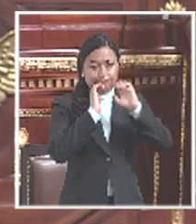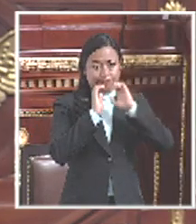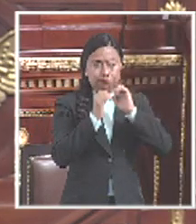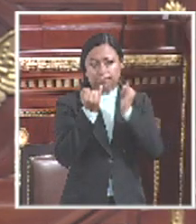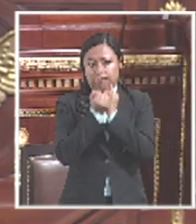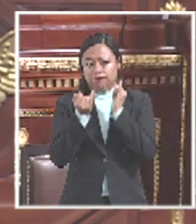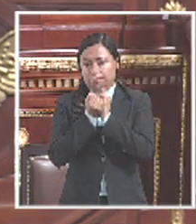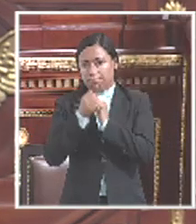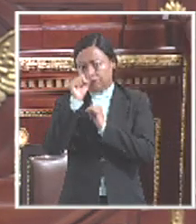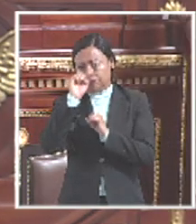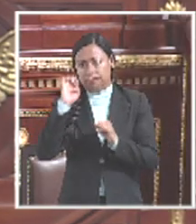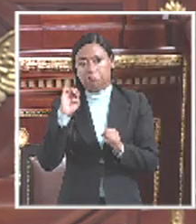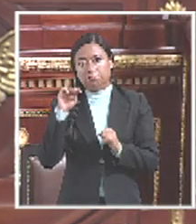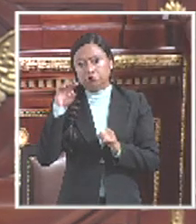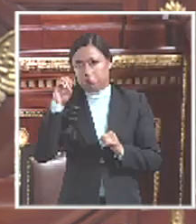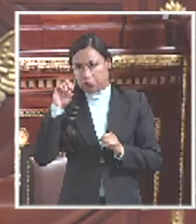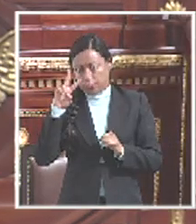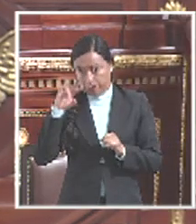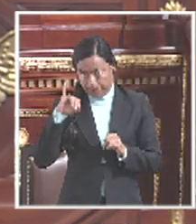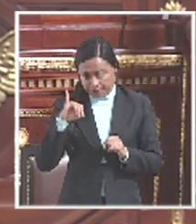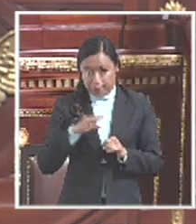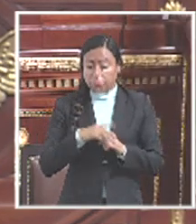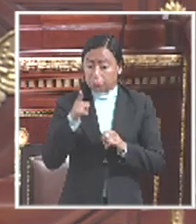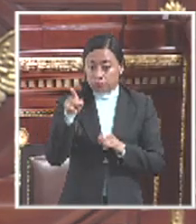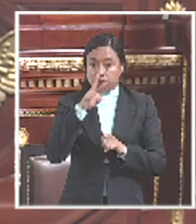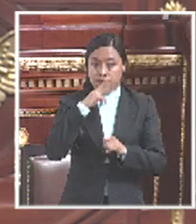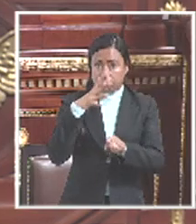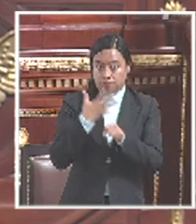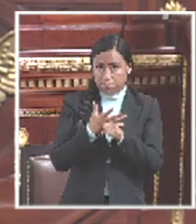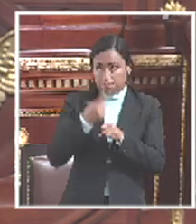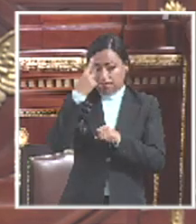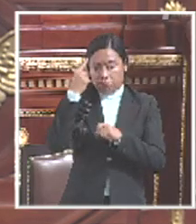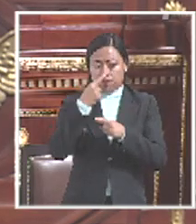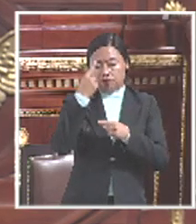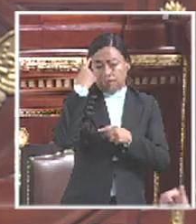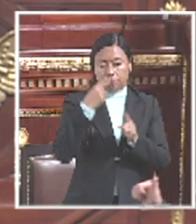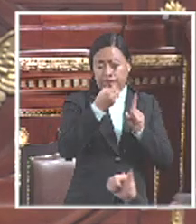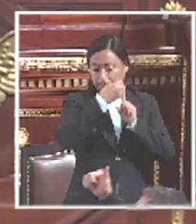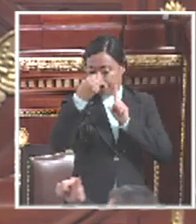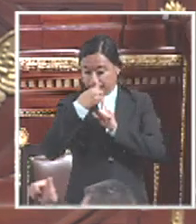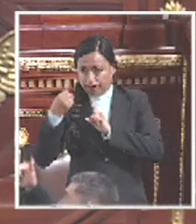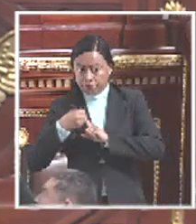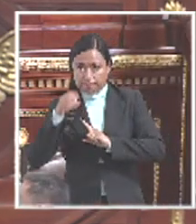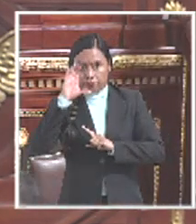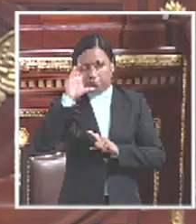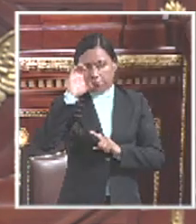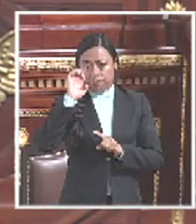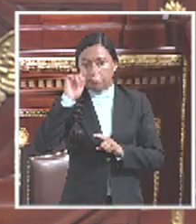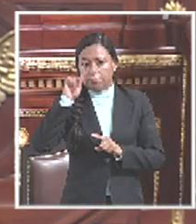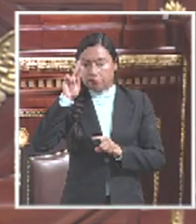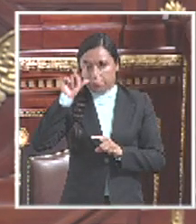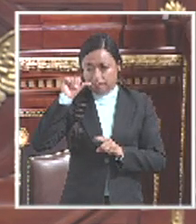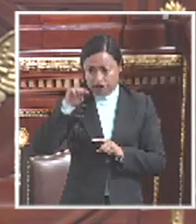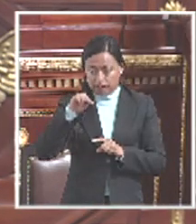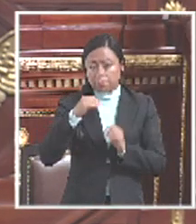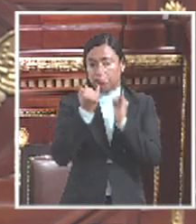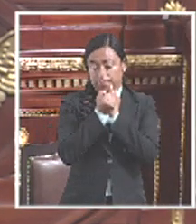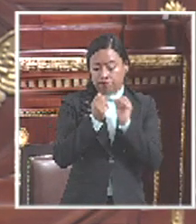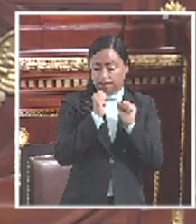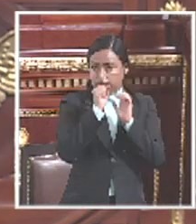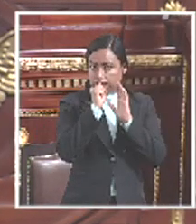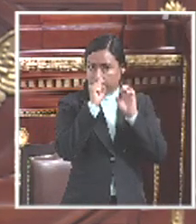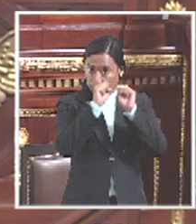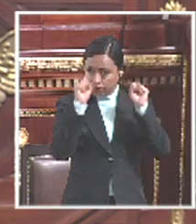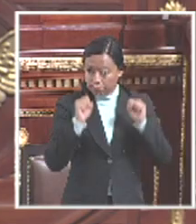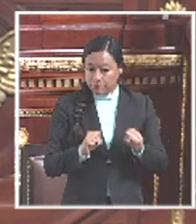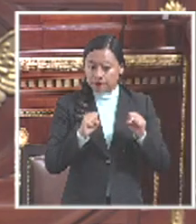de Movilidad, a quien corresponde el ordenamiento de los CETRAMS y el sistema de transporte